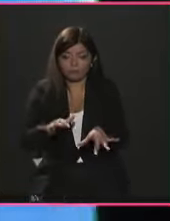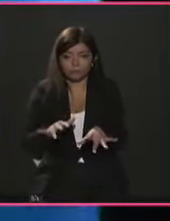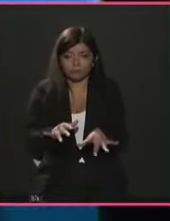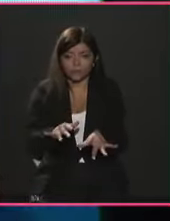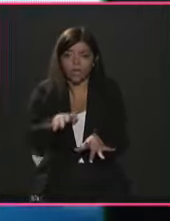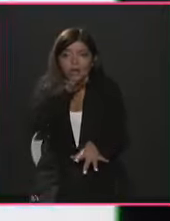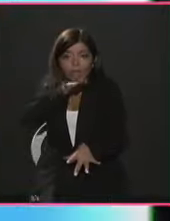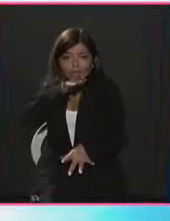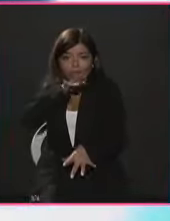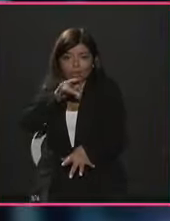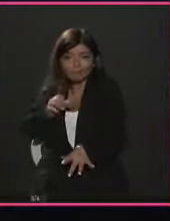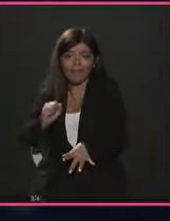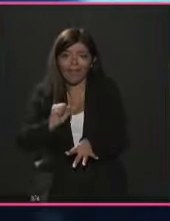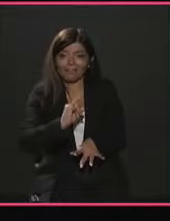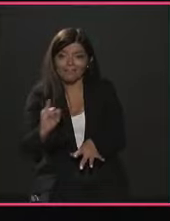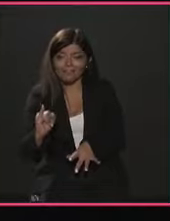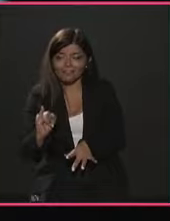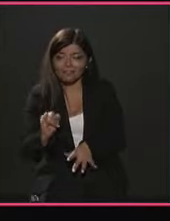para la Inteligencia